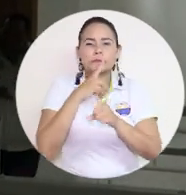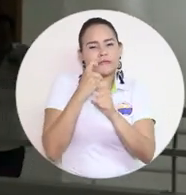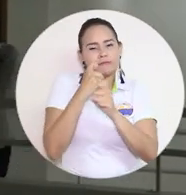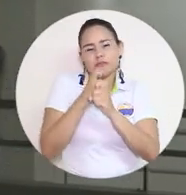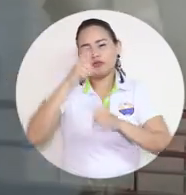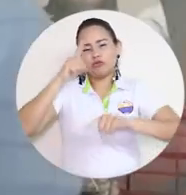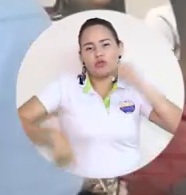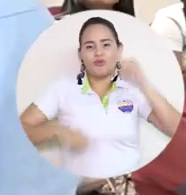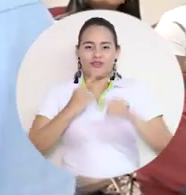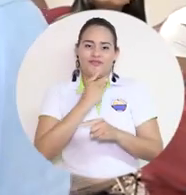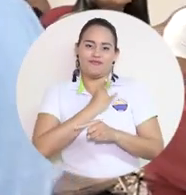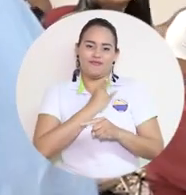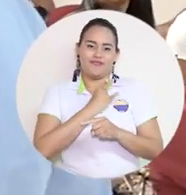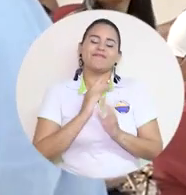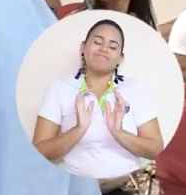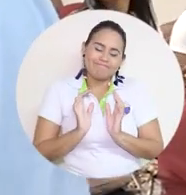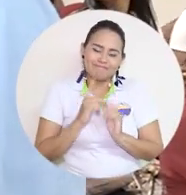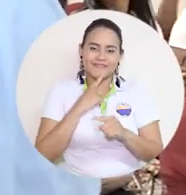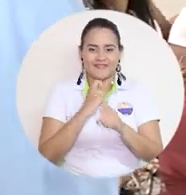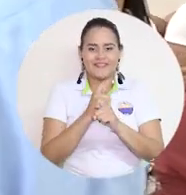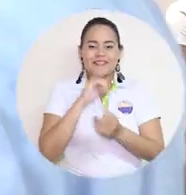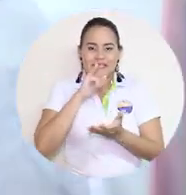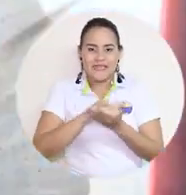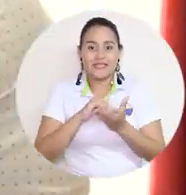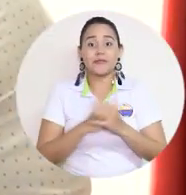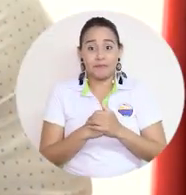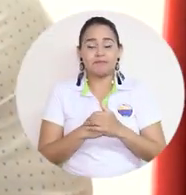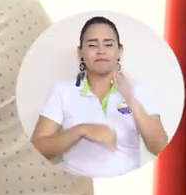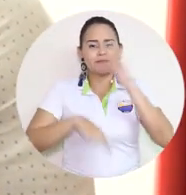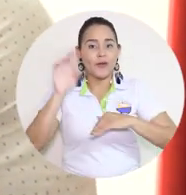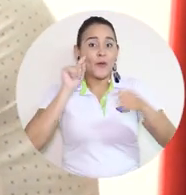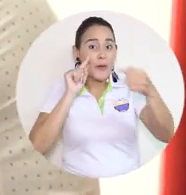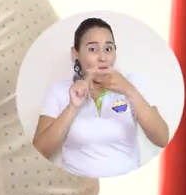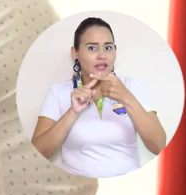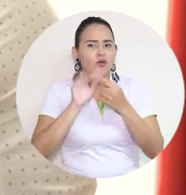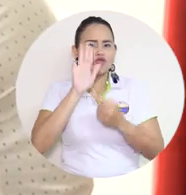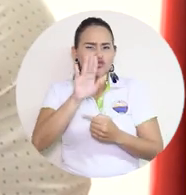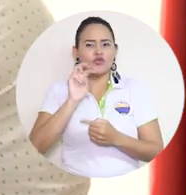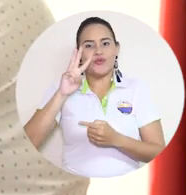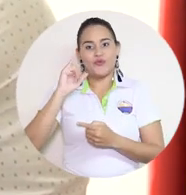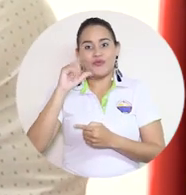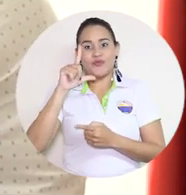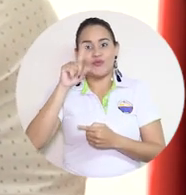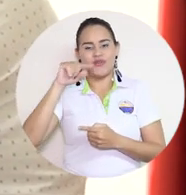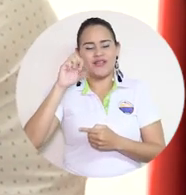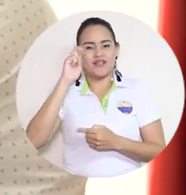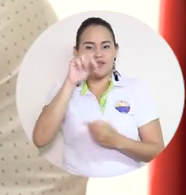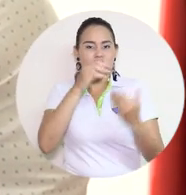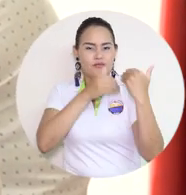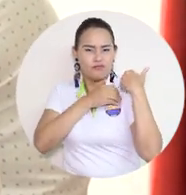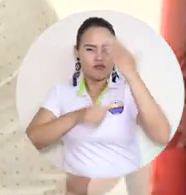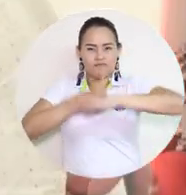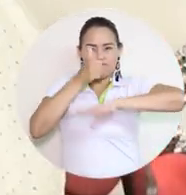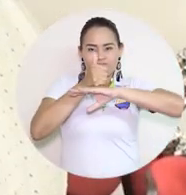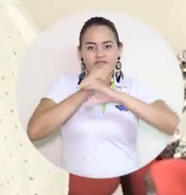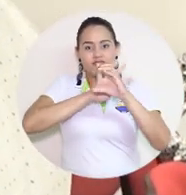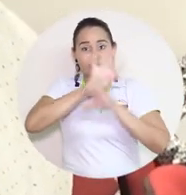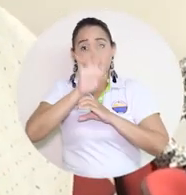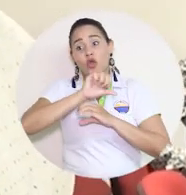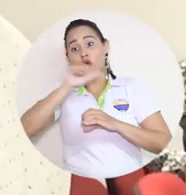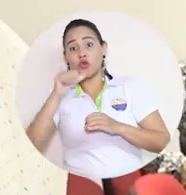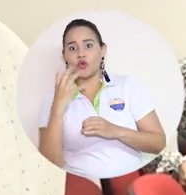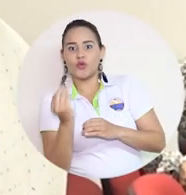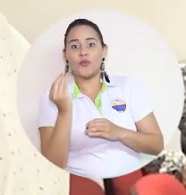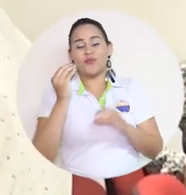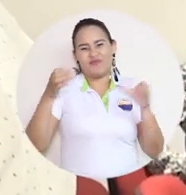adecuadas para poder llegar a la educación superior. Durante el acto, que fue presidido por el licenciado Magíster Wilson Velázquez Bastidas, director del CREO, y Leonardo Pérez